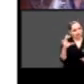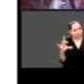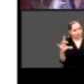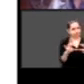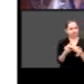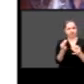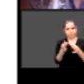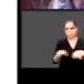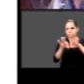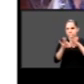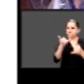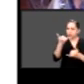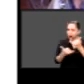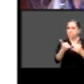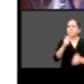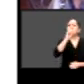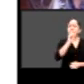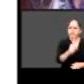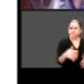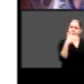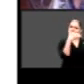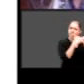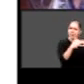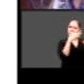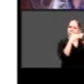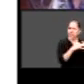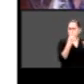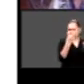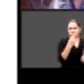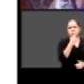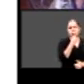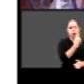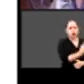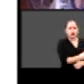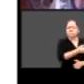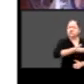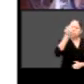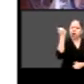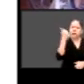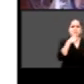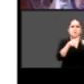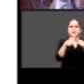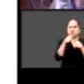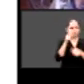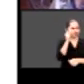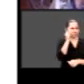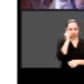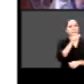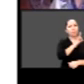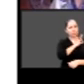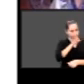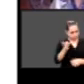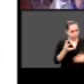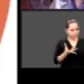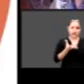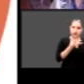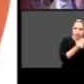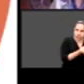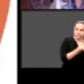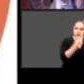empezar a leer desde que son muy pequeñitos y también darles las oportunidades de una rica experiencia